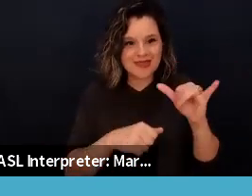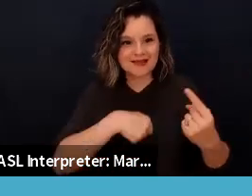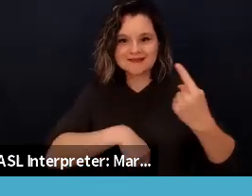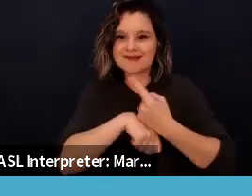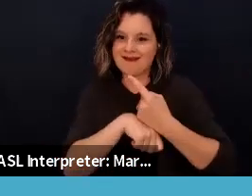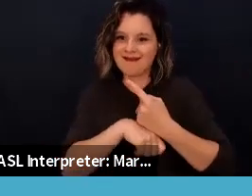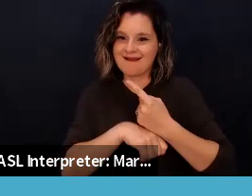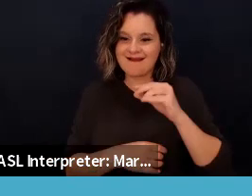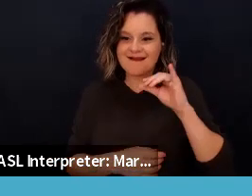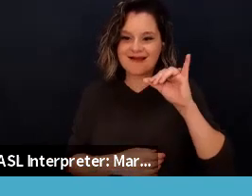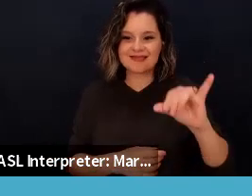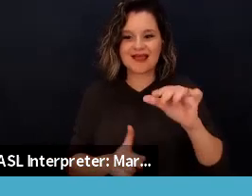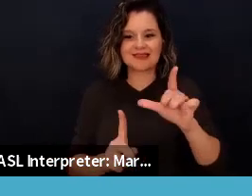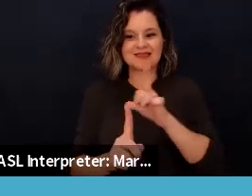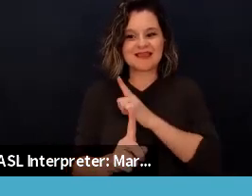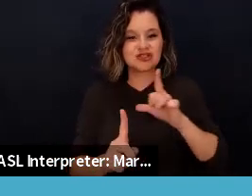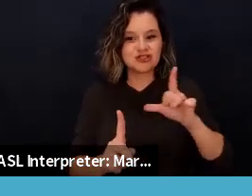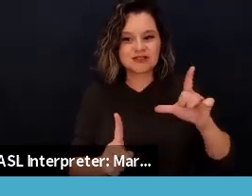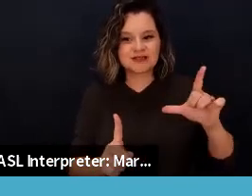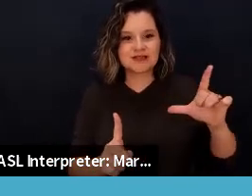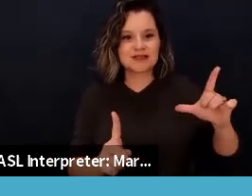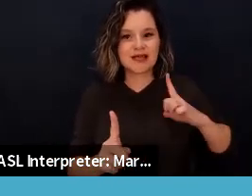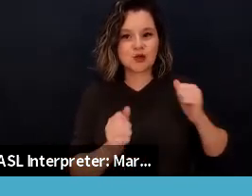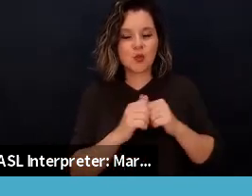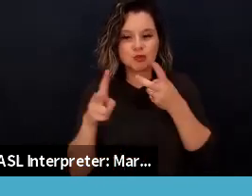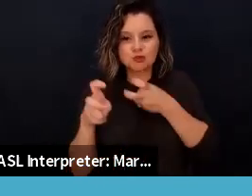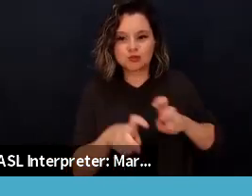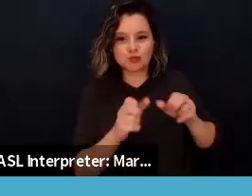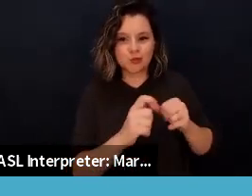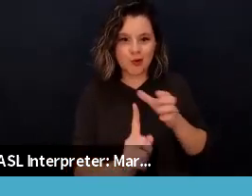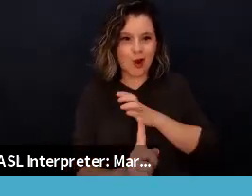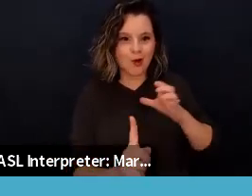esta legislación fue introducido en el Congreso.